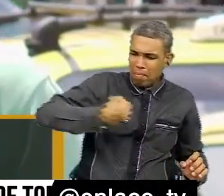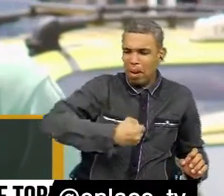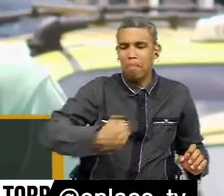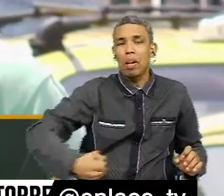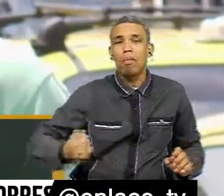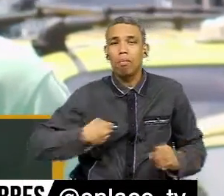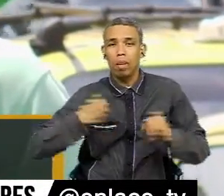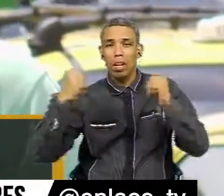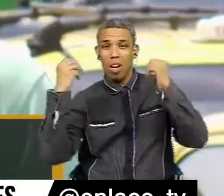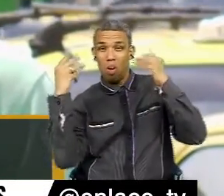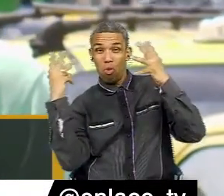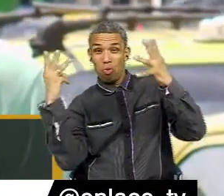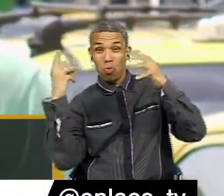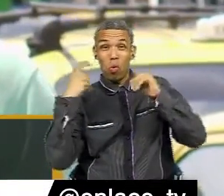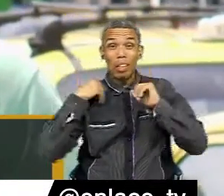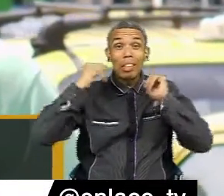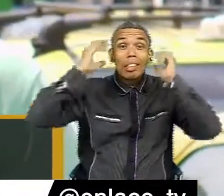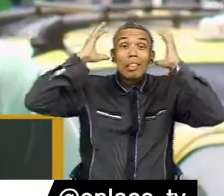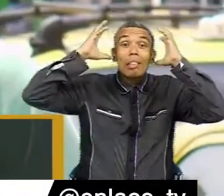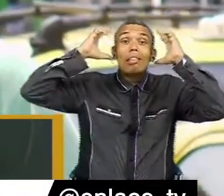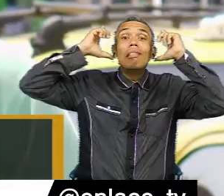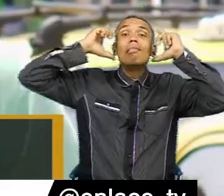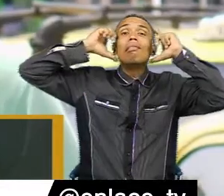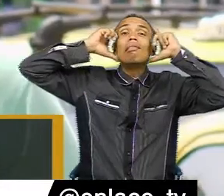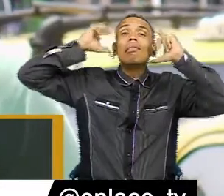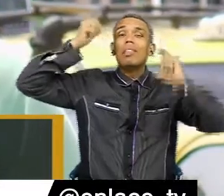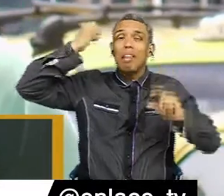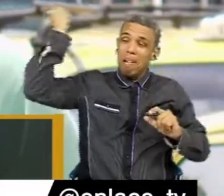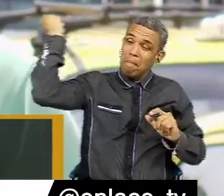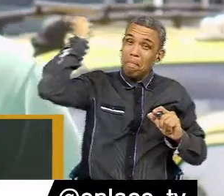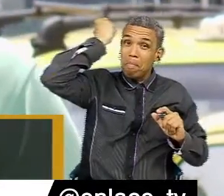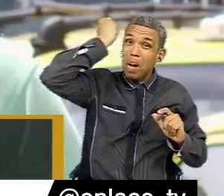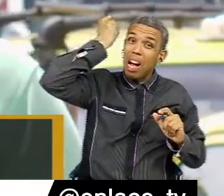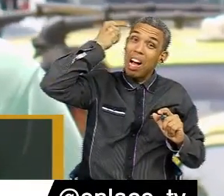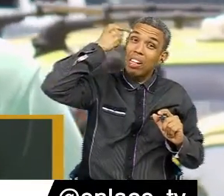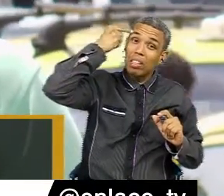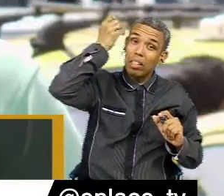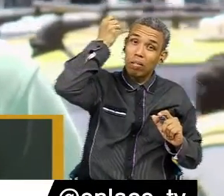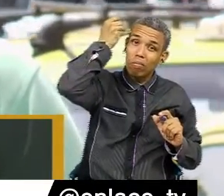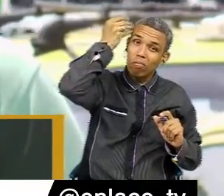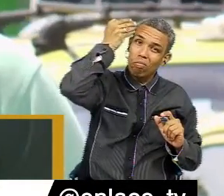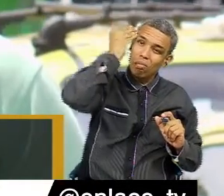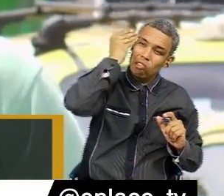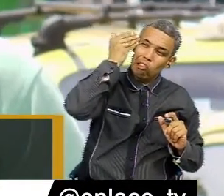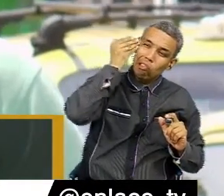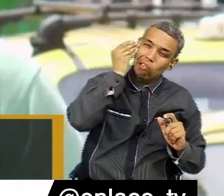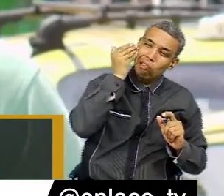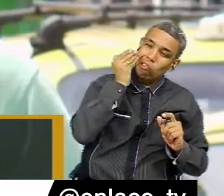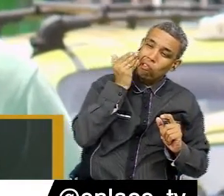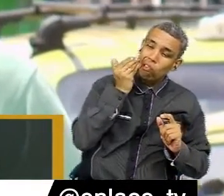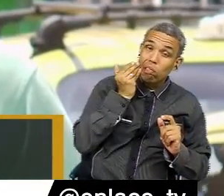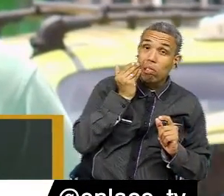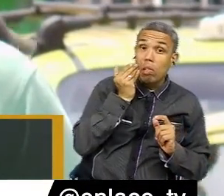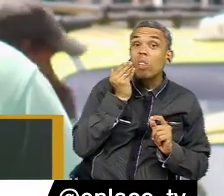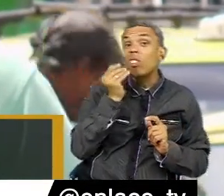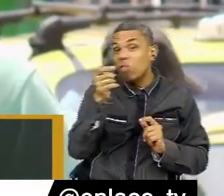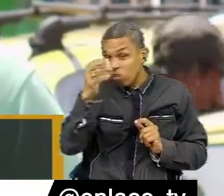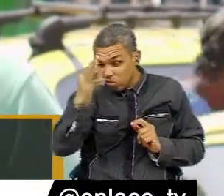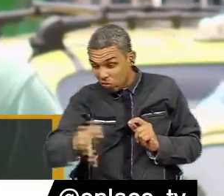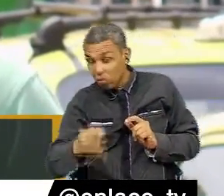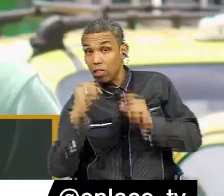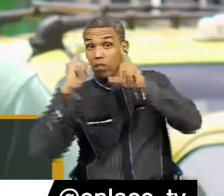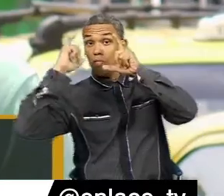de la cabeza, que le bajaron la navaja hacia la cara. Tenemos las fotografías y pueden los medios de